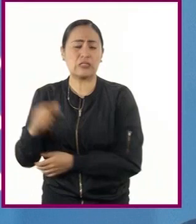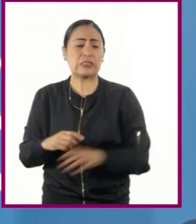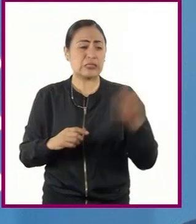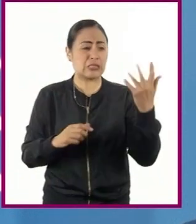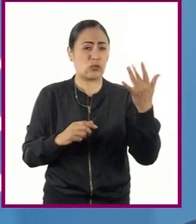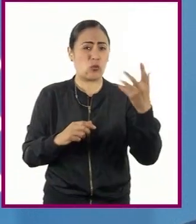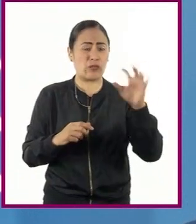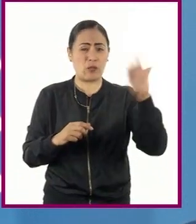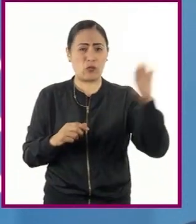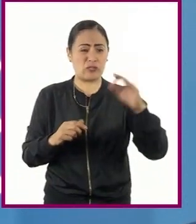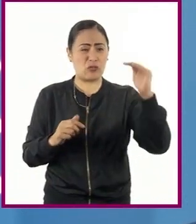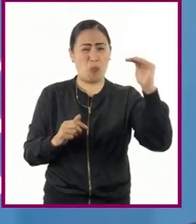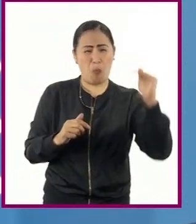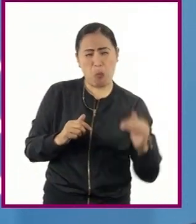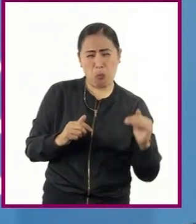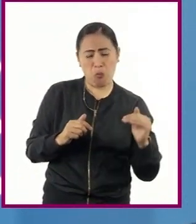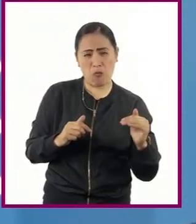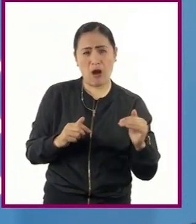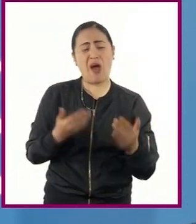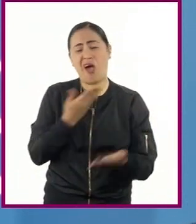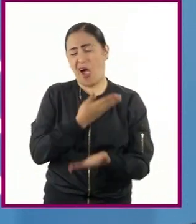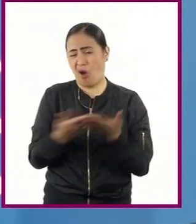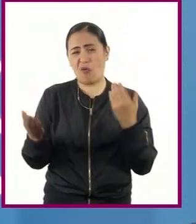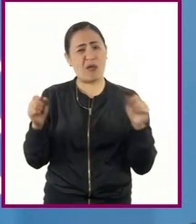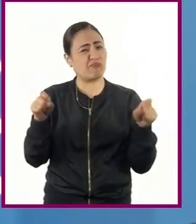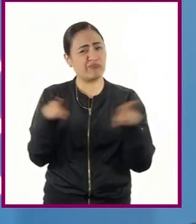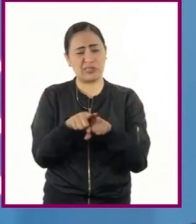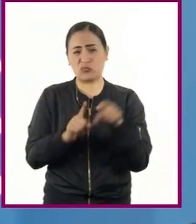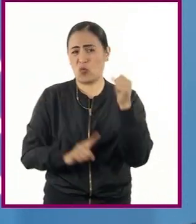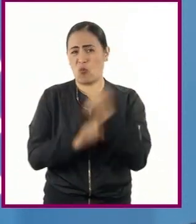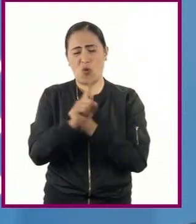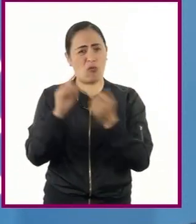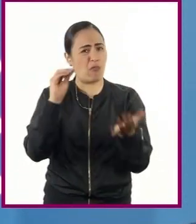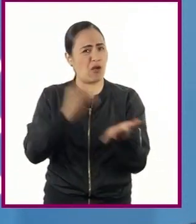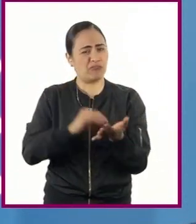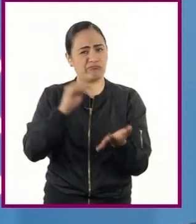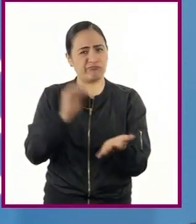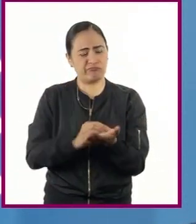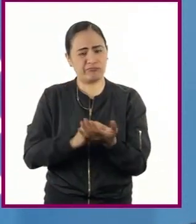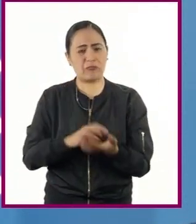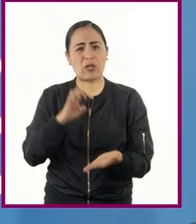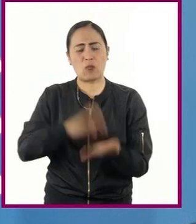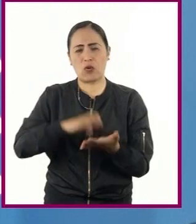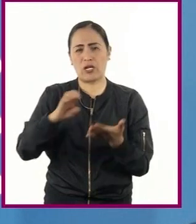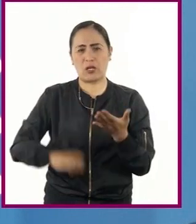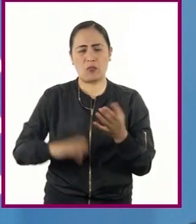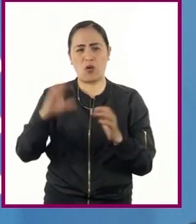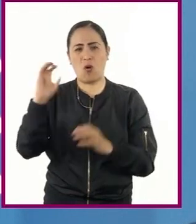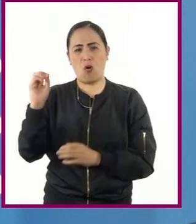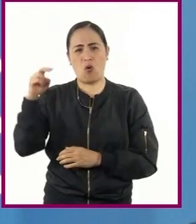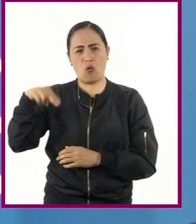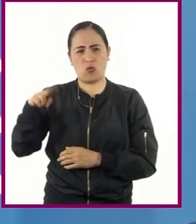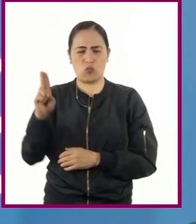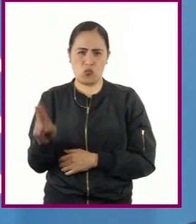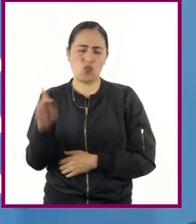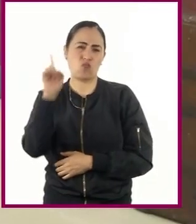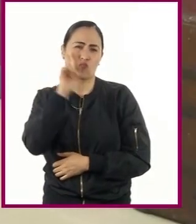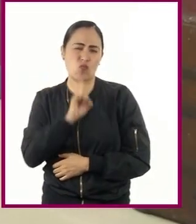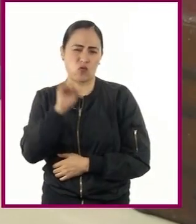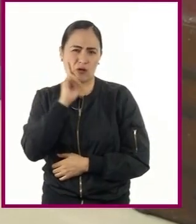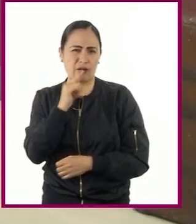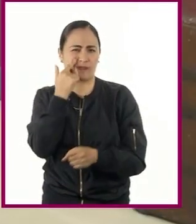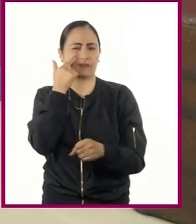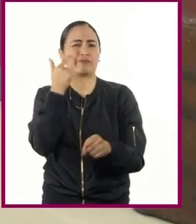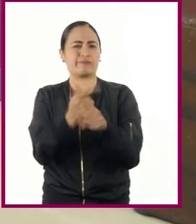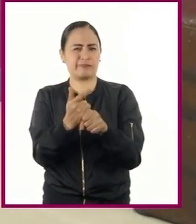menos. Esta problemática persiste en la actualidad. Por ejemplo, ONU Mujeres identificó que